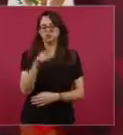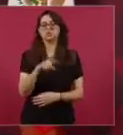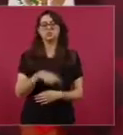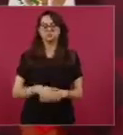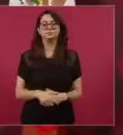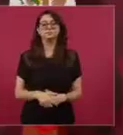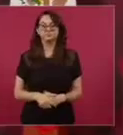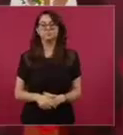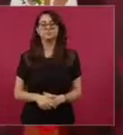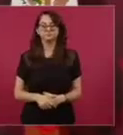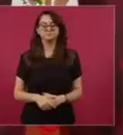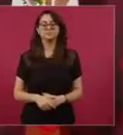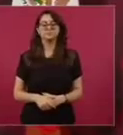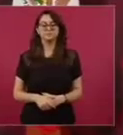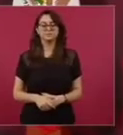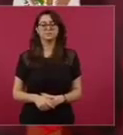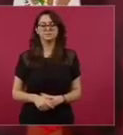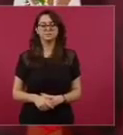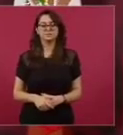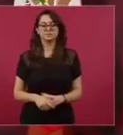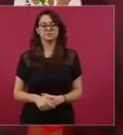lo vamos a denunciar